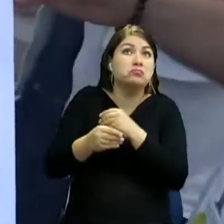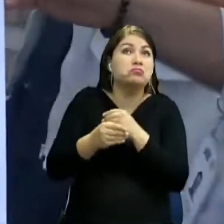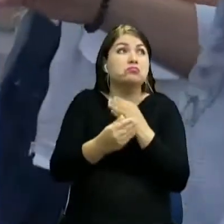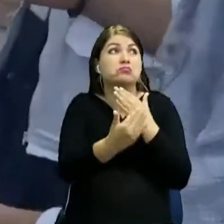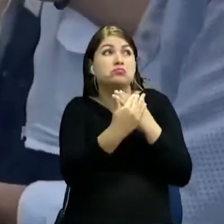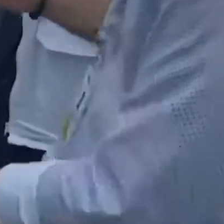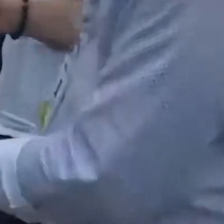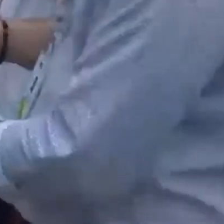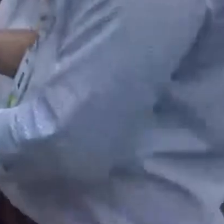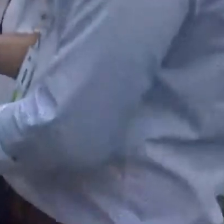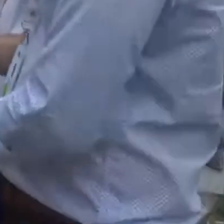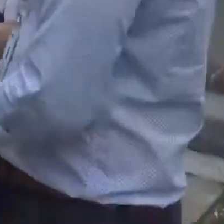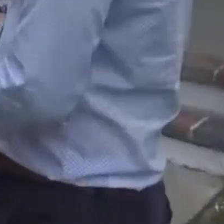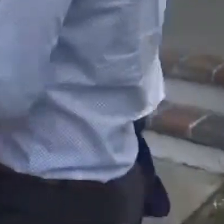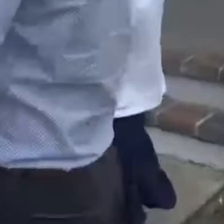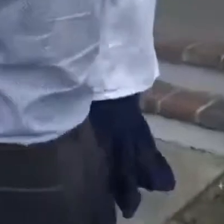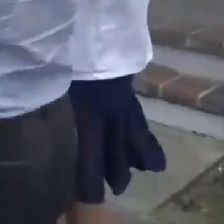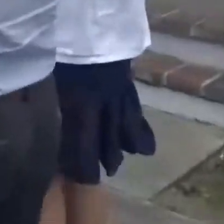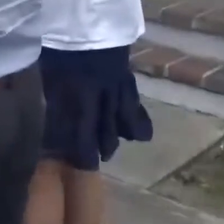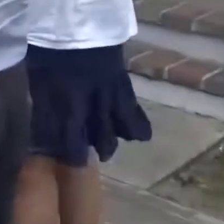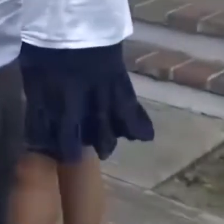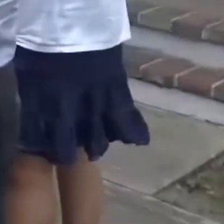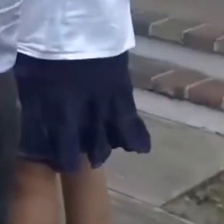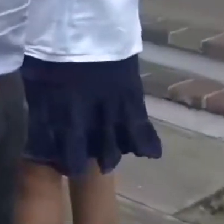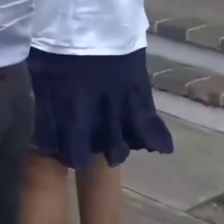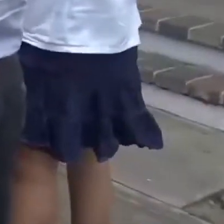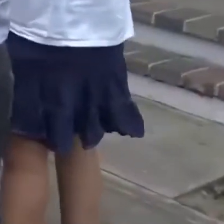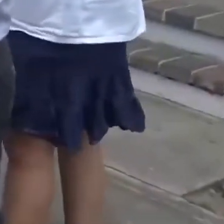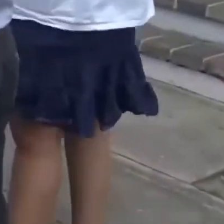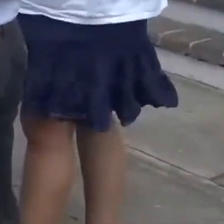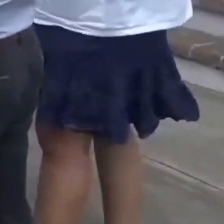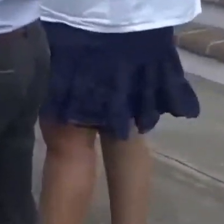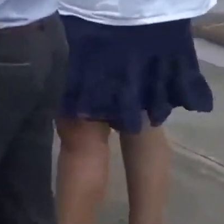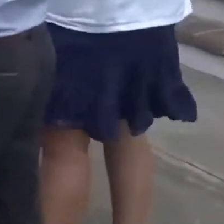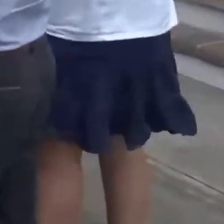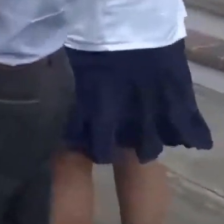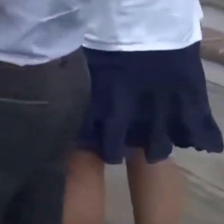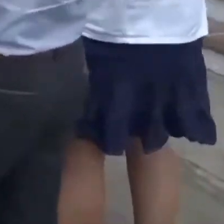mano con la ONG Project Hope, quien está interesada en seguir respaldando al equipo sanitario.